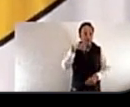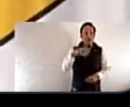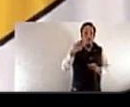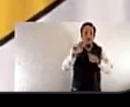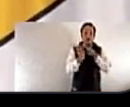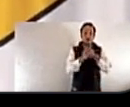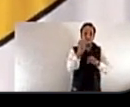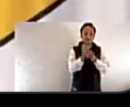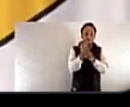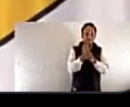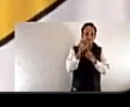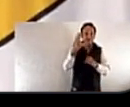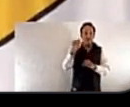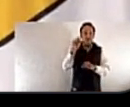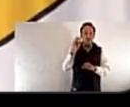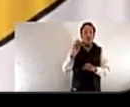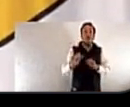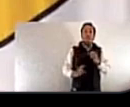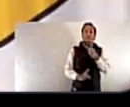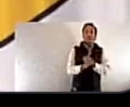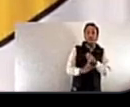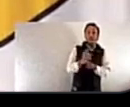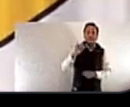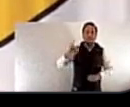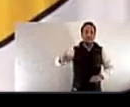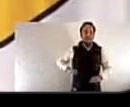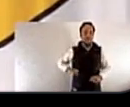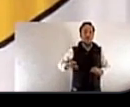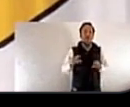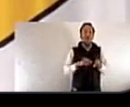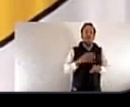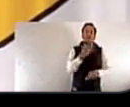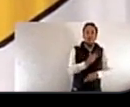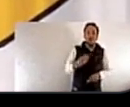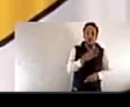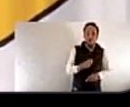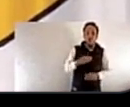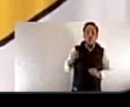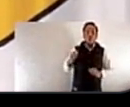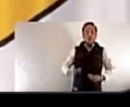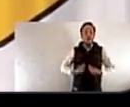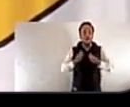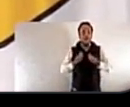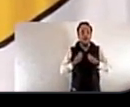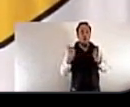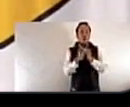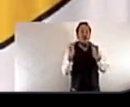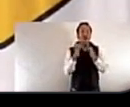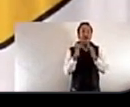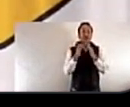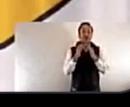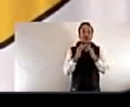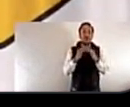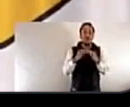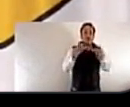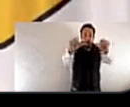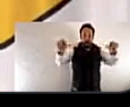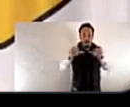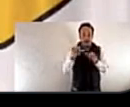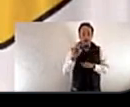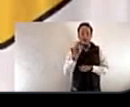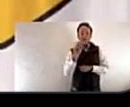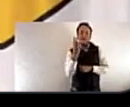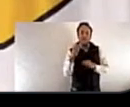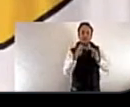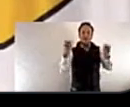se investigara el caso de conflicto de interés donde vivía El hijo del presidente en una residencia con una alberca de 23 metros me presenté en